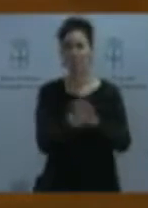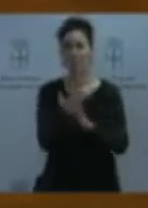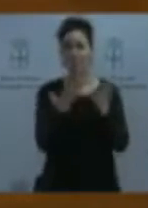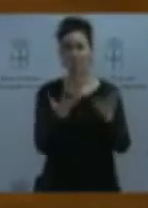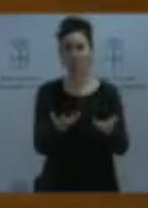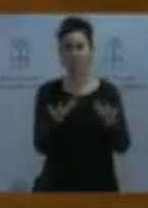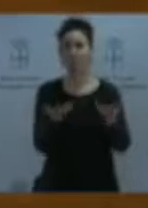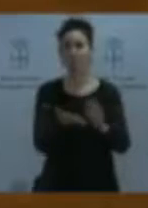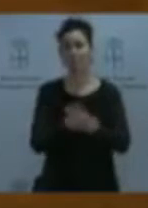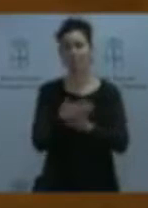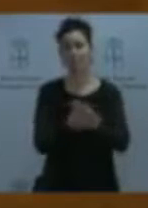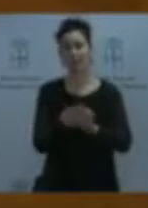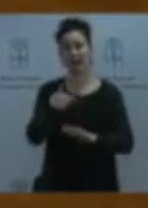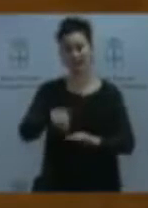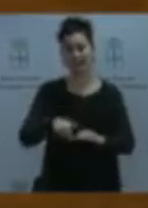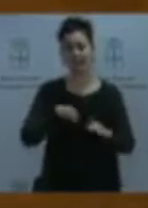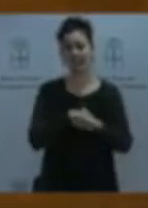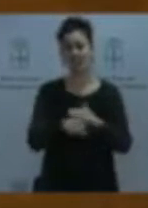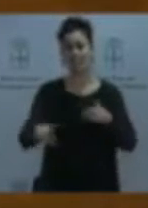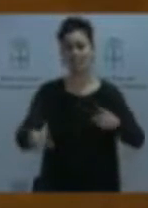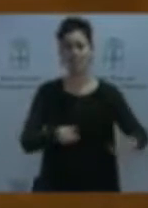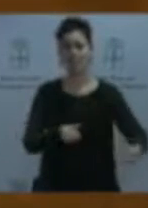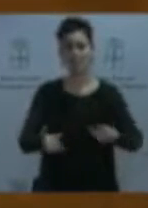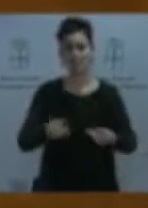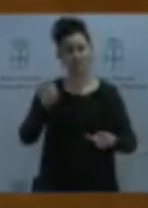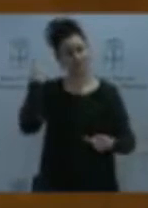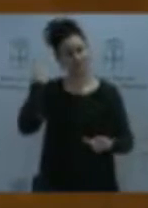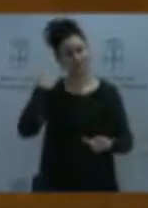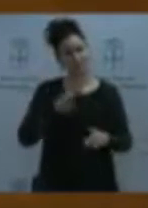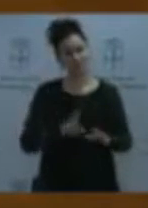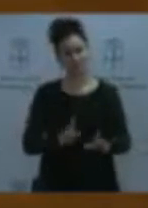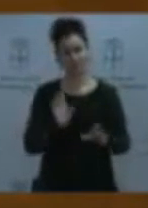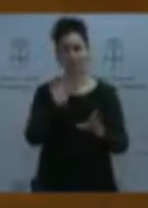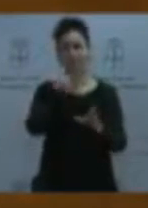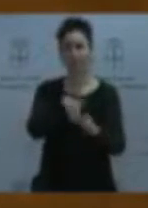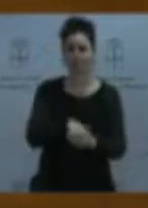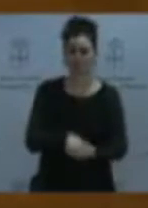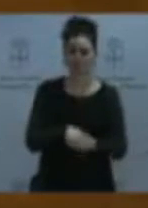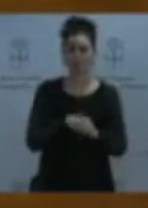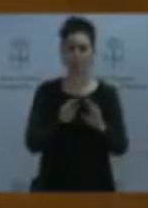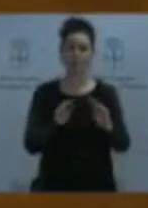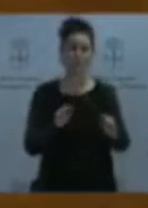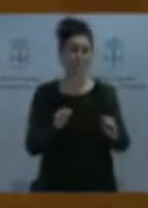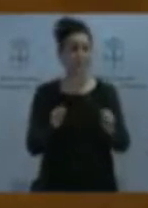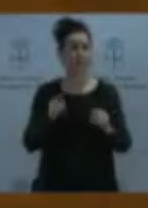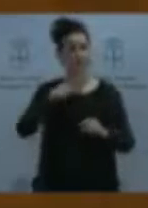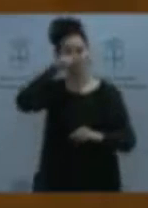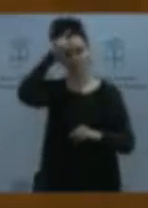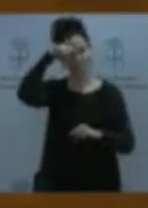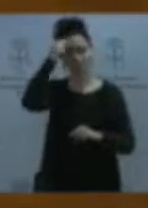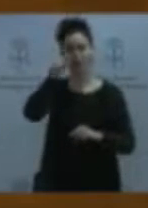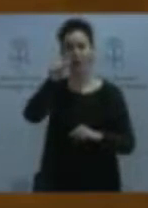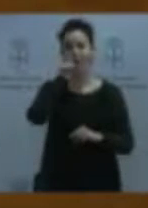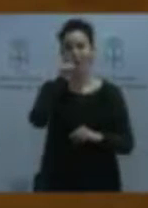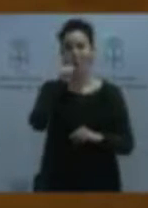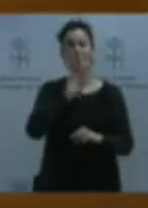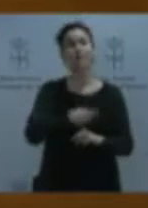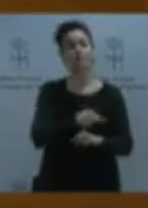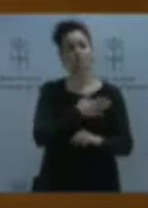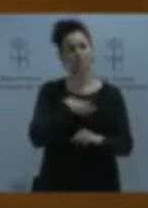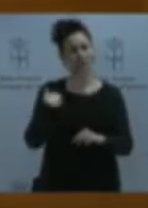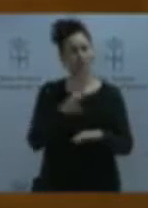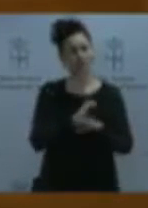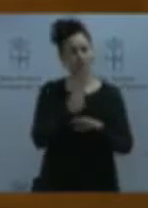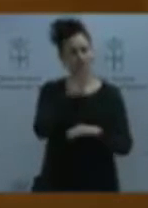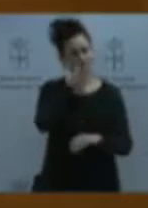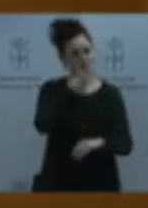a involucrarnos en una nueva cultura del agua. Y aquí le recuerdo, señor consejero, que hace 2 años y pico en esta Junta General del Principado de